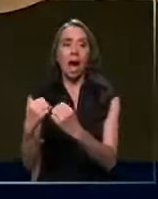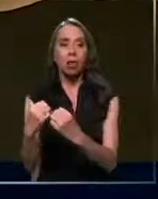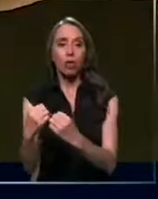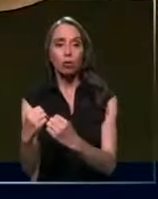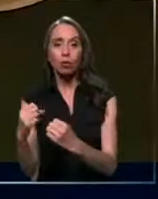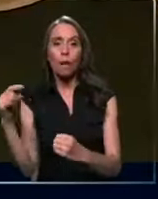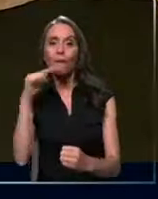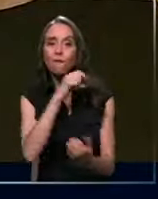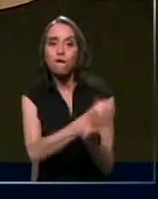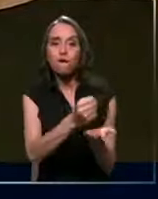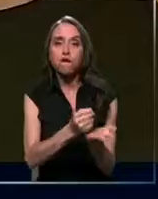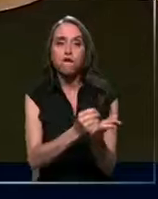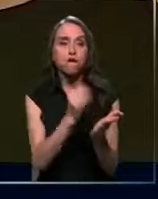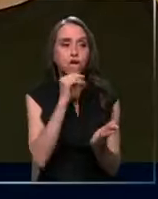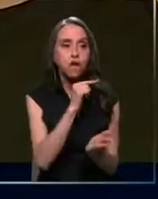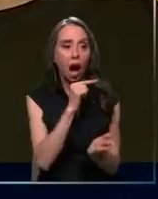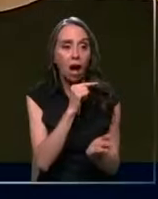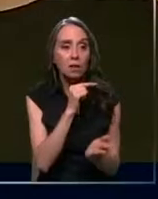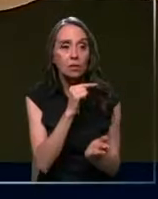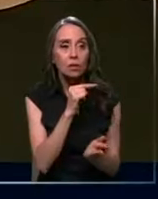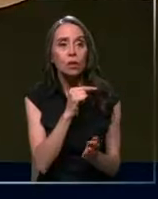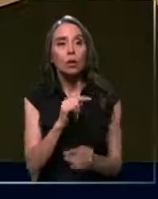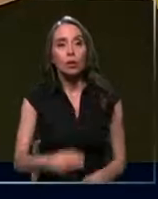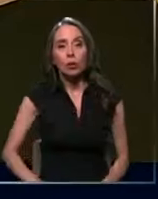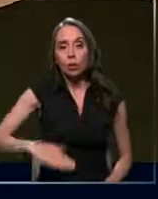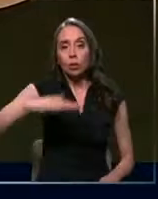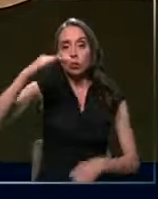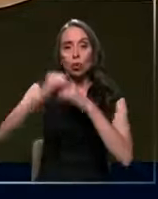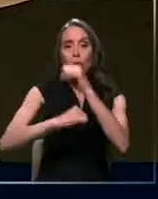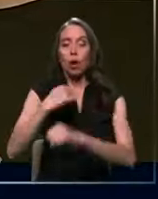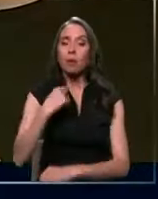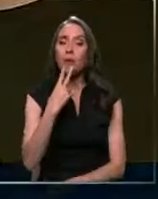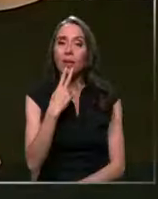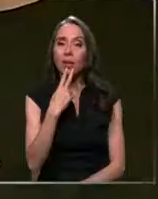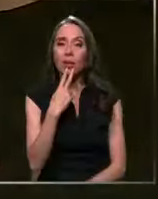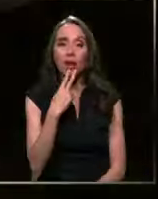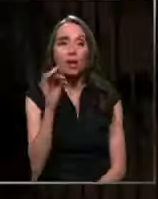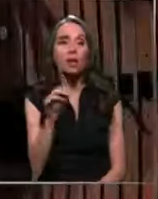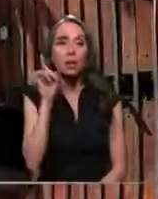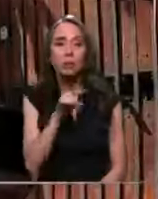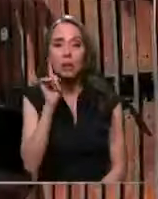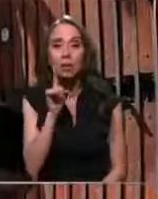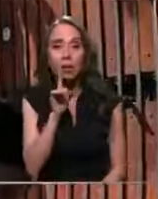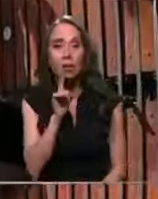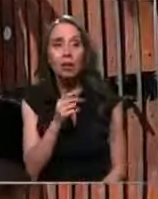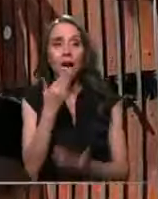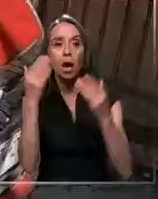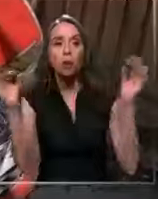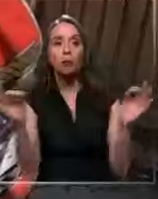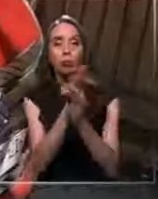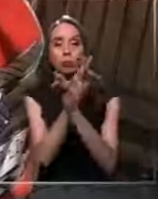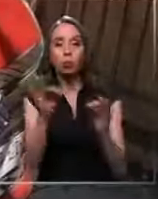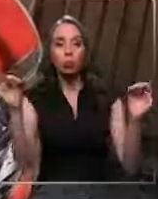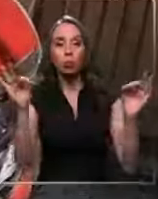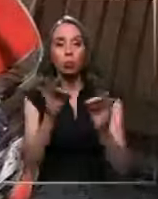mean, I sat there and thought, you know, all these years of my life is a lie.